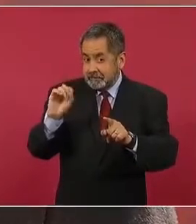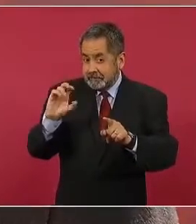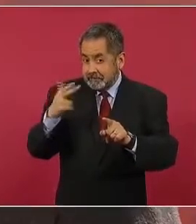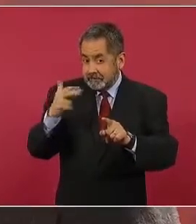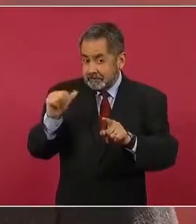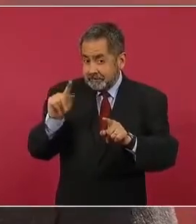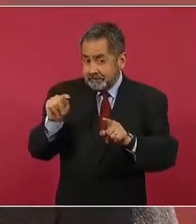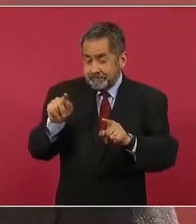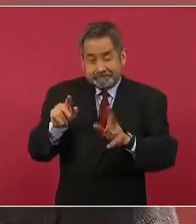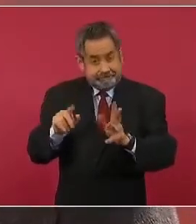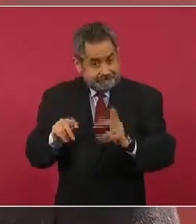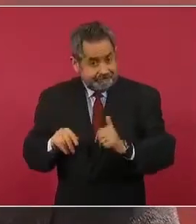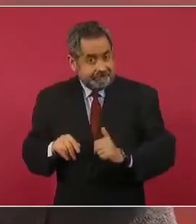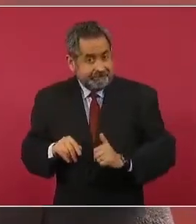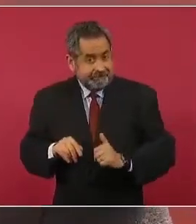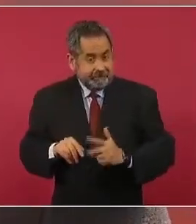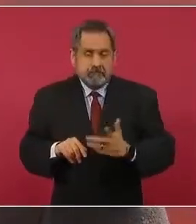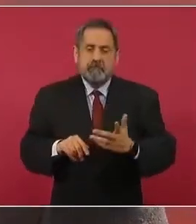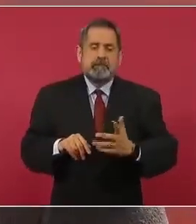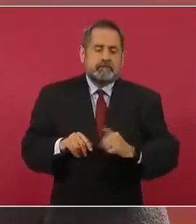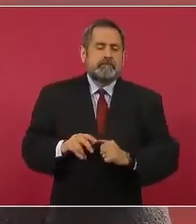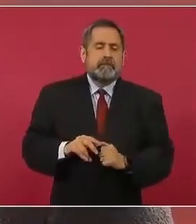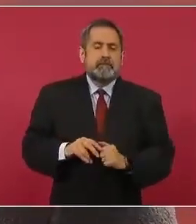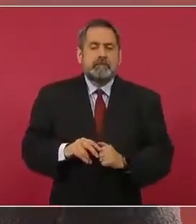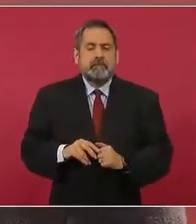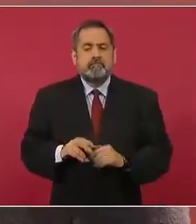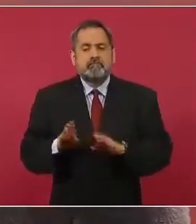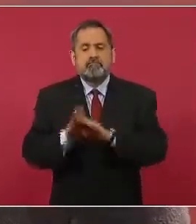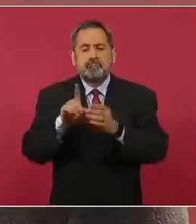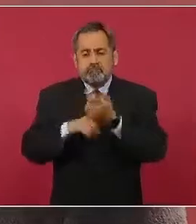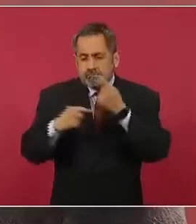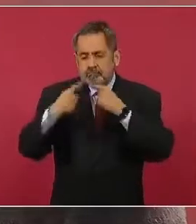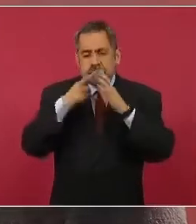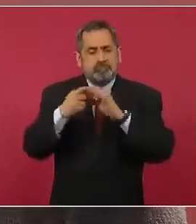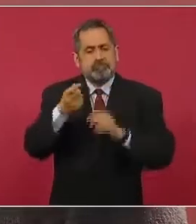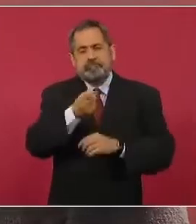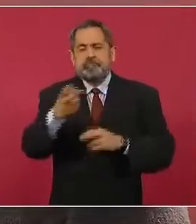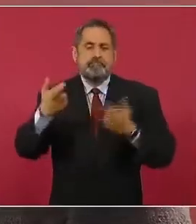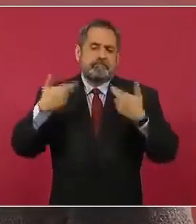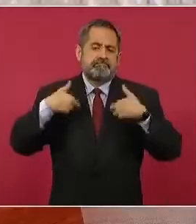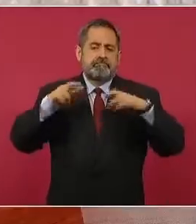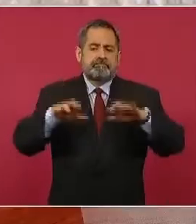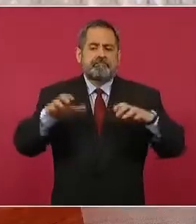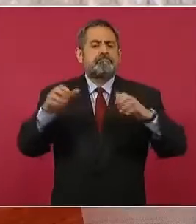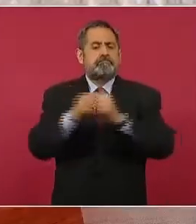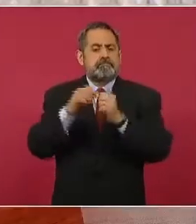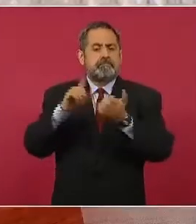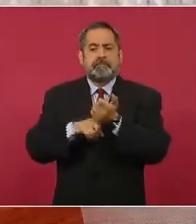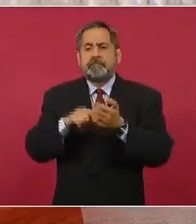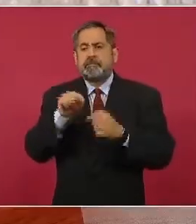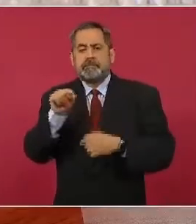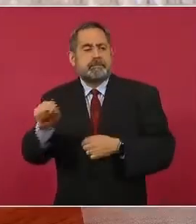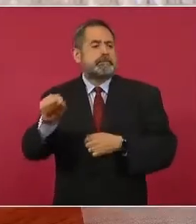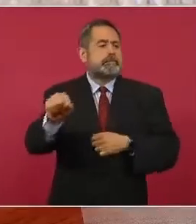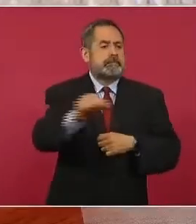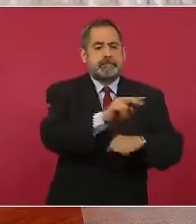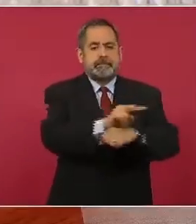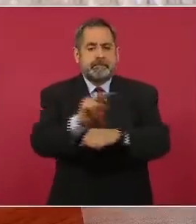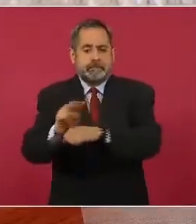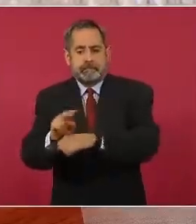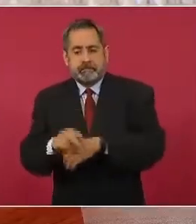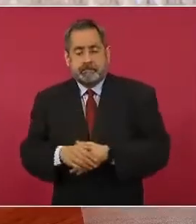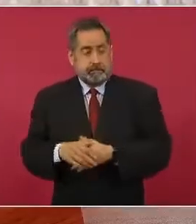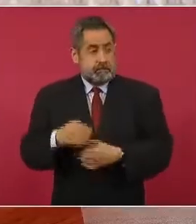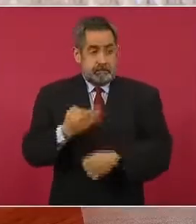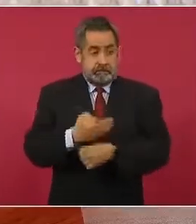fuera la dictadura, queremos la democracia. Y a partir de ahí se hizo la